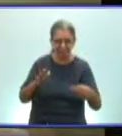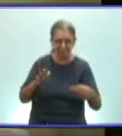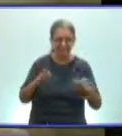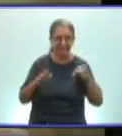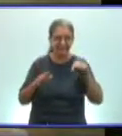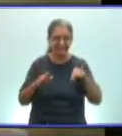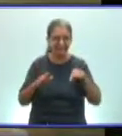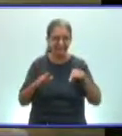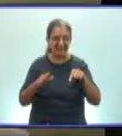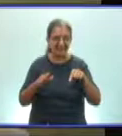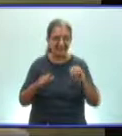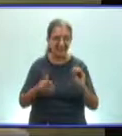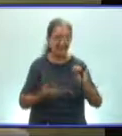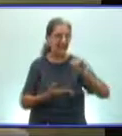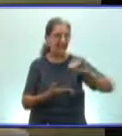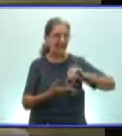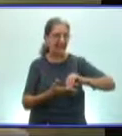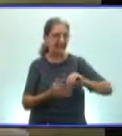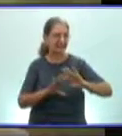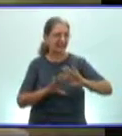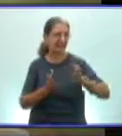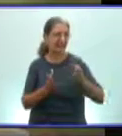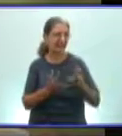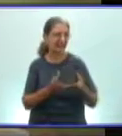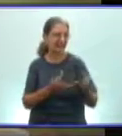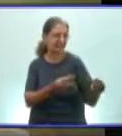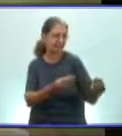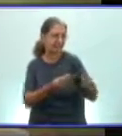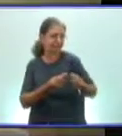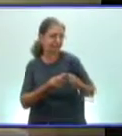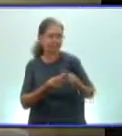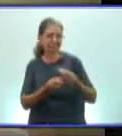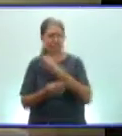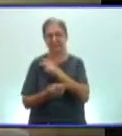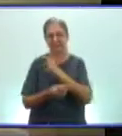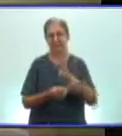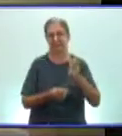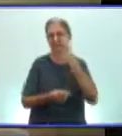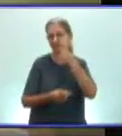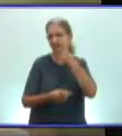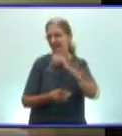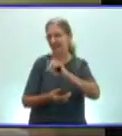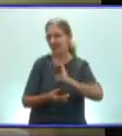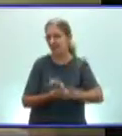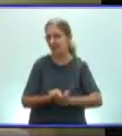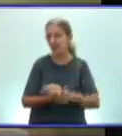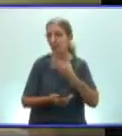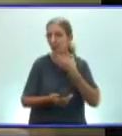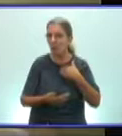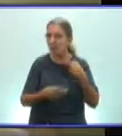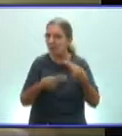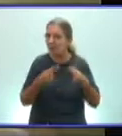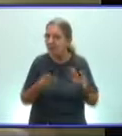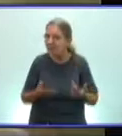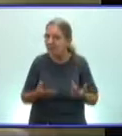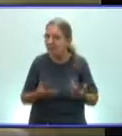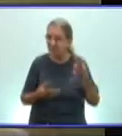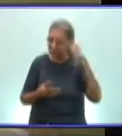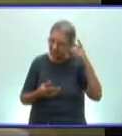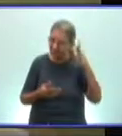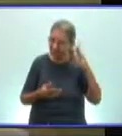general que siempre nos da nuestro maestro cuando terminamos un curso escolar. ¿Cómo se hace? ¿Lo